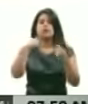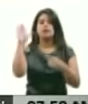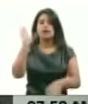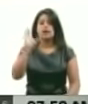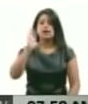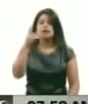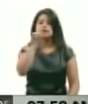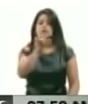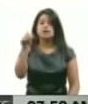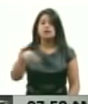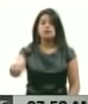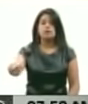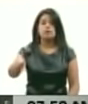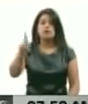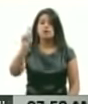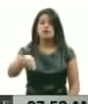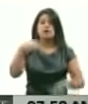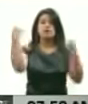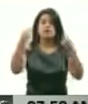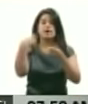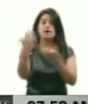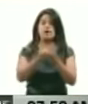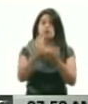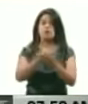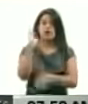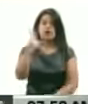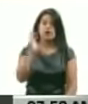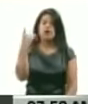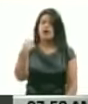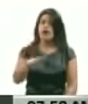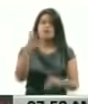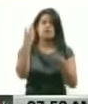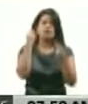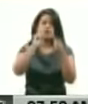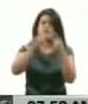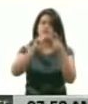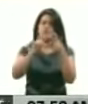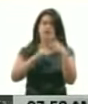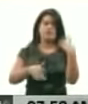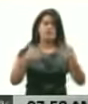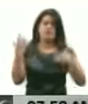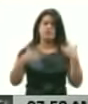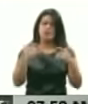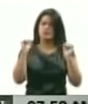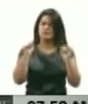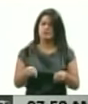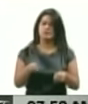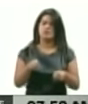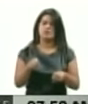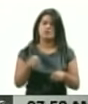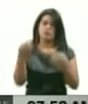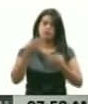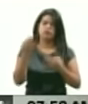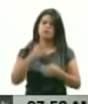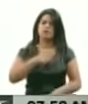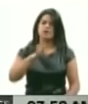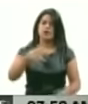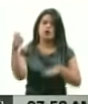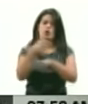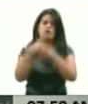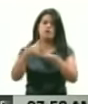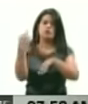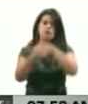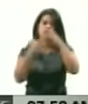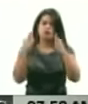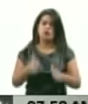la Feria del Libro de Caracas. Es decir, un sinfín de actividades que son propios de un gobierno en